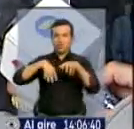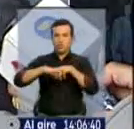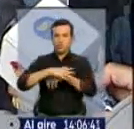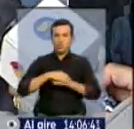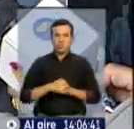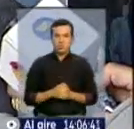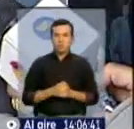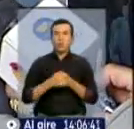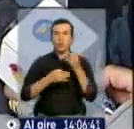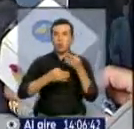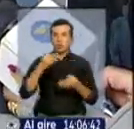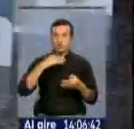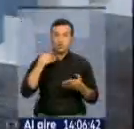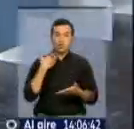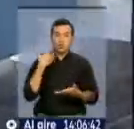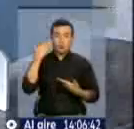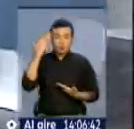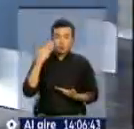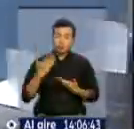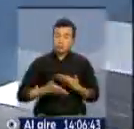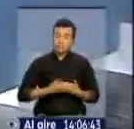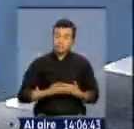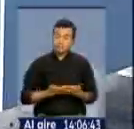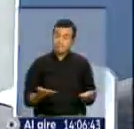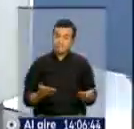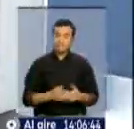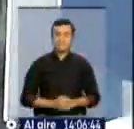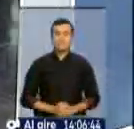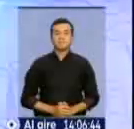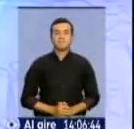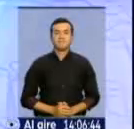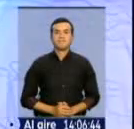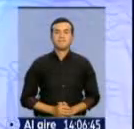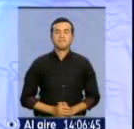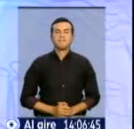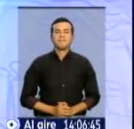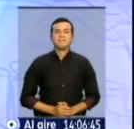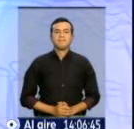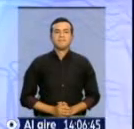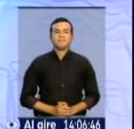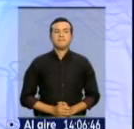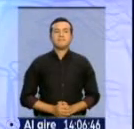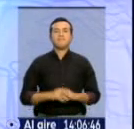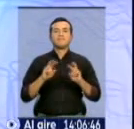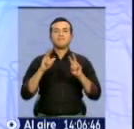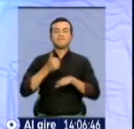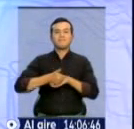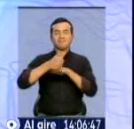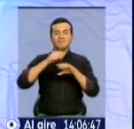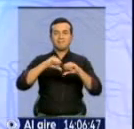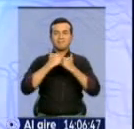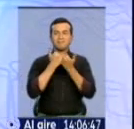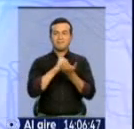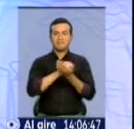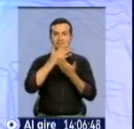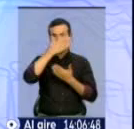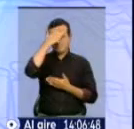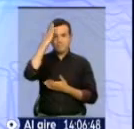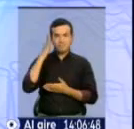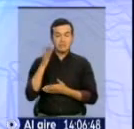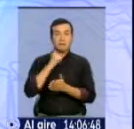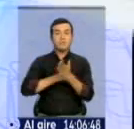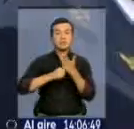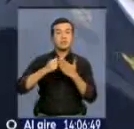Es un insumo para el juicio político. Alexis Moncayo, Ecuador TV. El titular de la Asamblea Nacional, José Serrano, y el ministro de